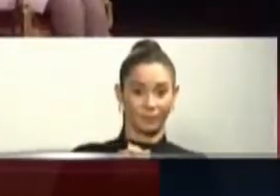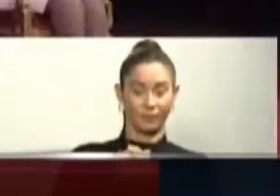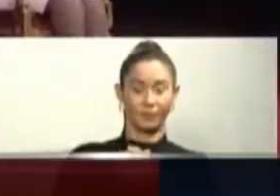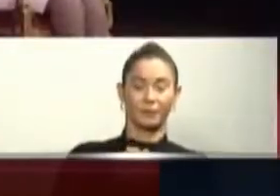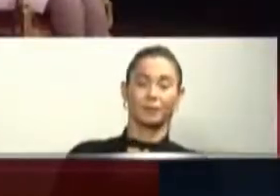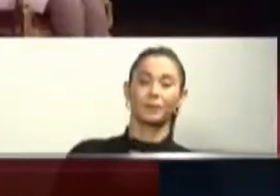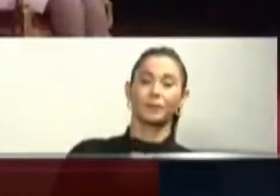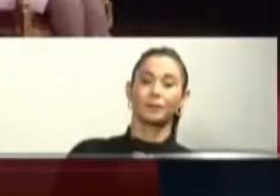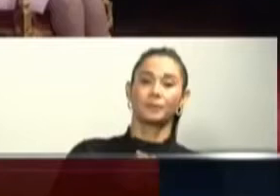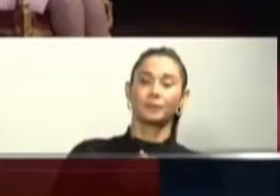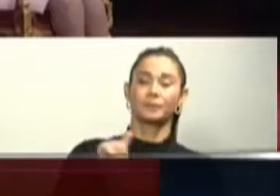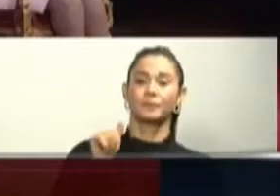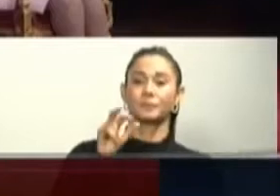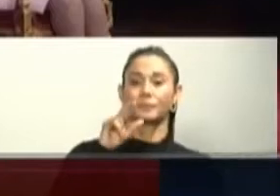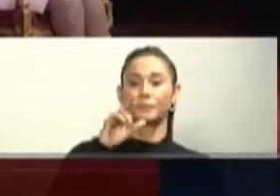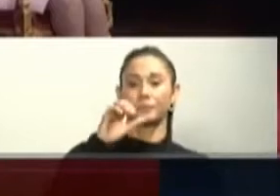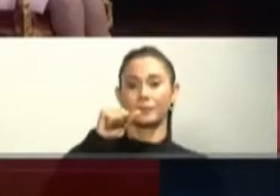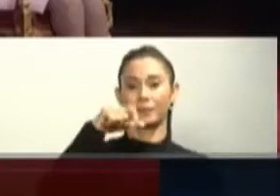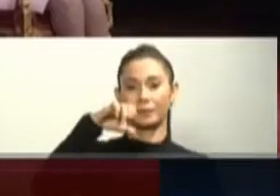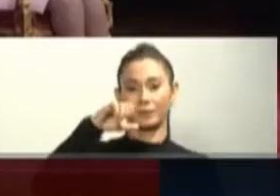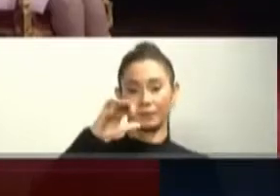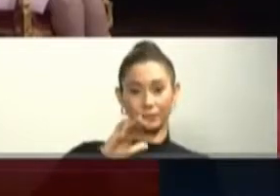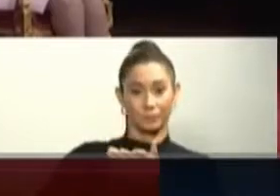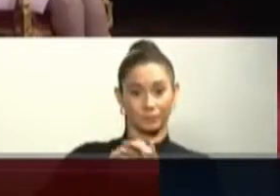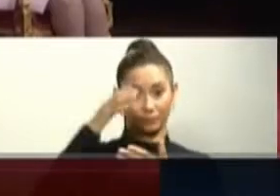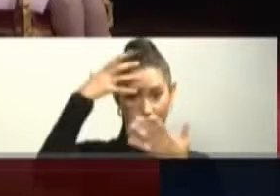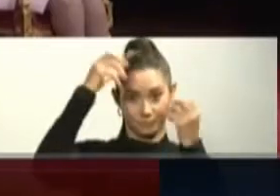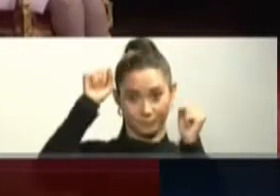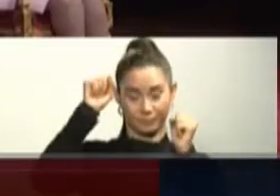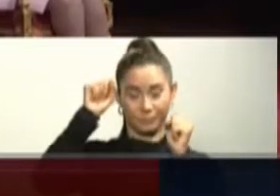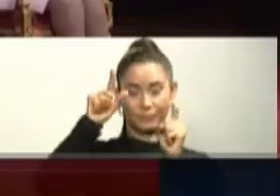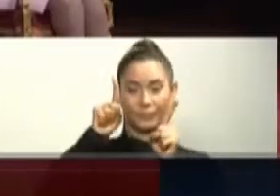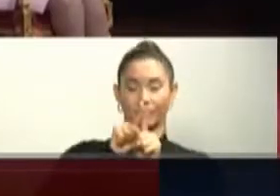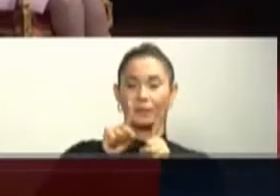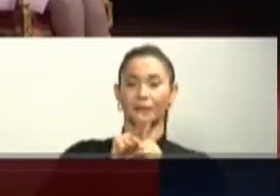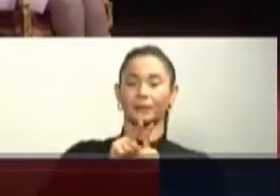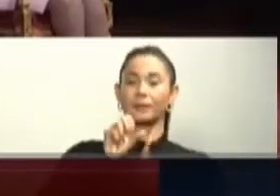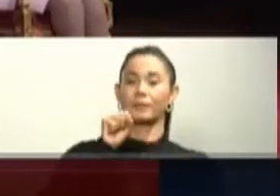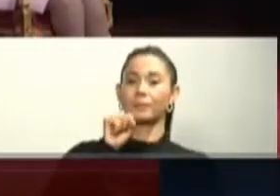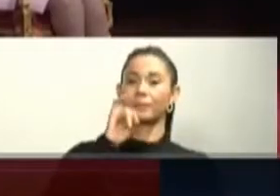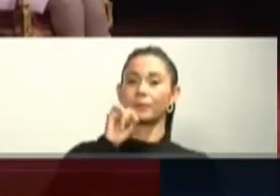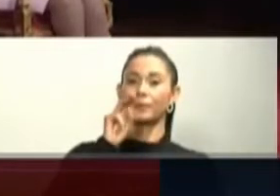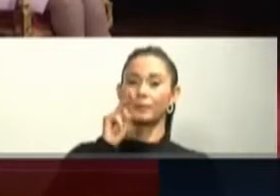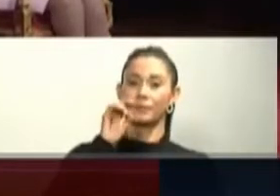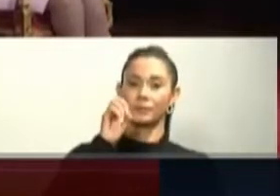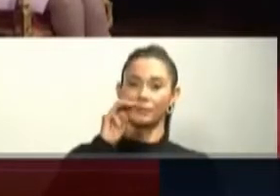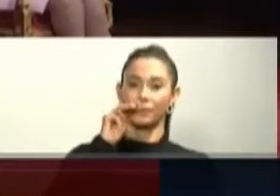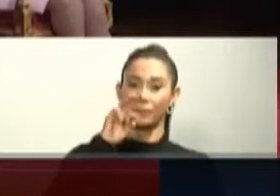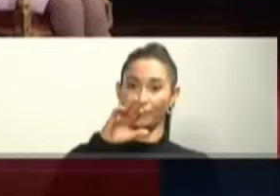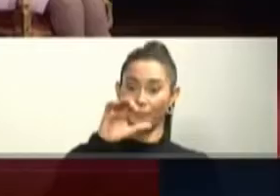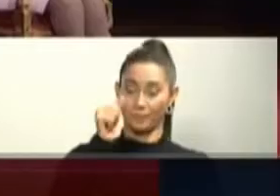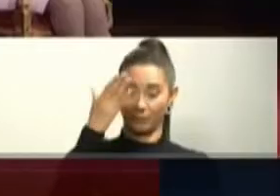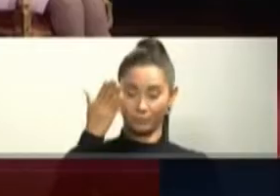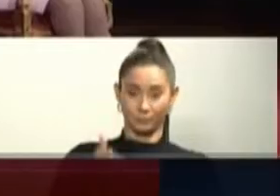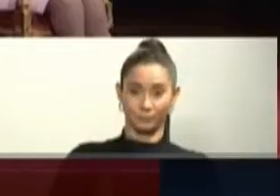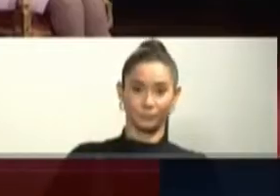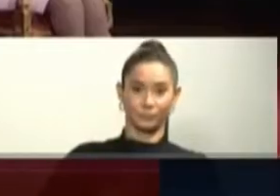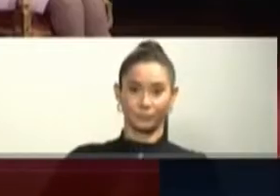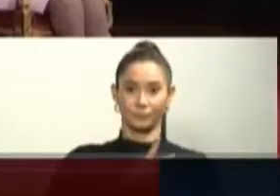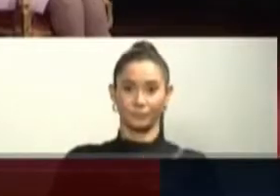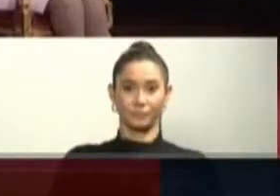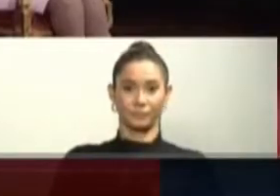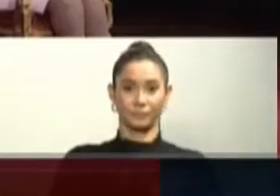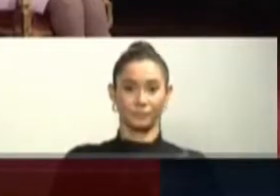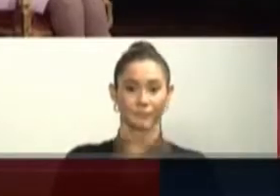Raquel Arbaje de Abinader, Xiomara Aguante, también la vicepresidenta,